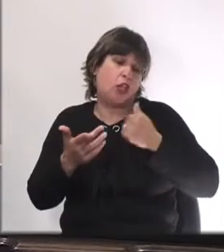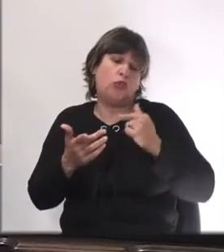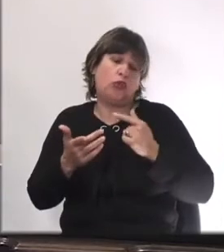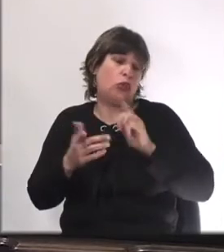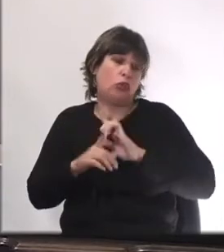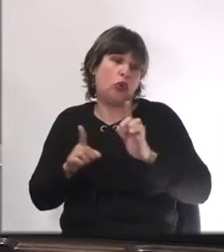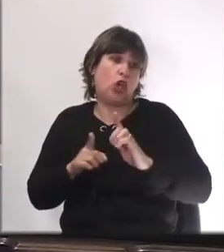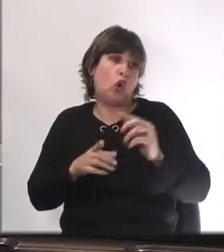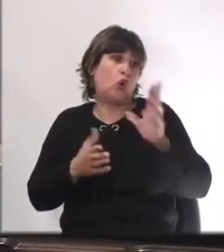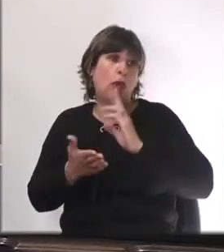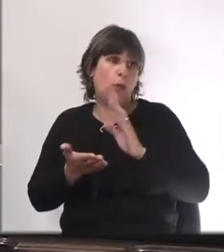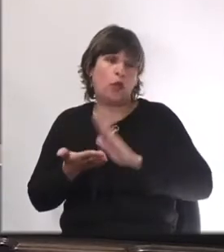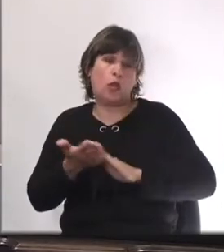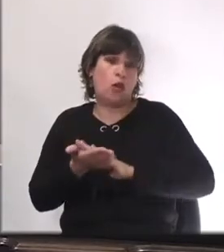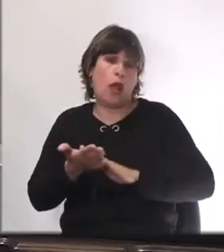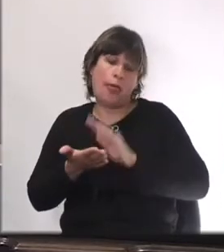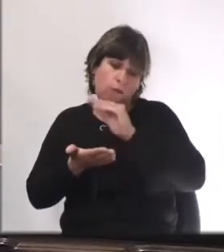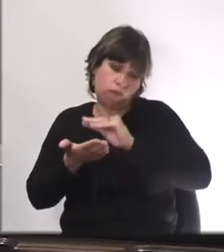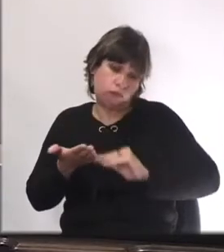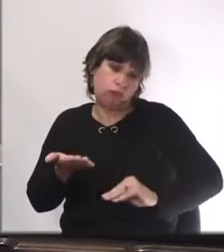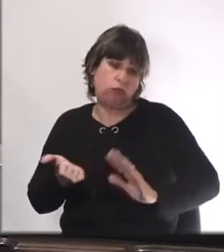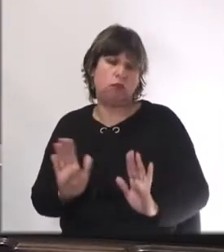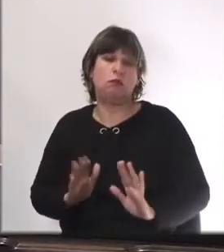habían contestado.